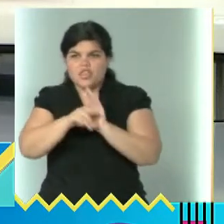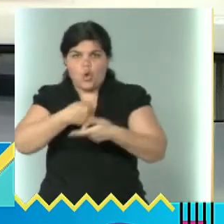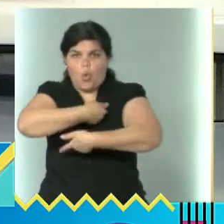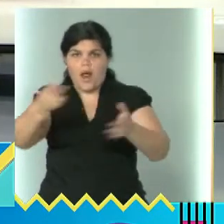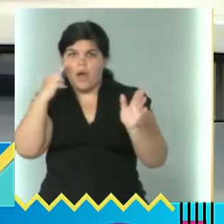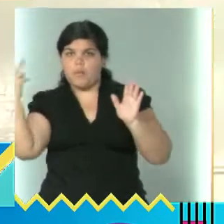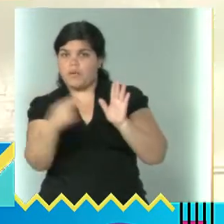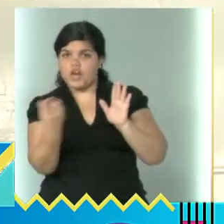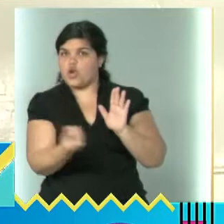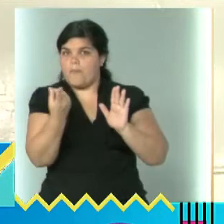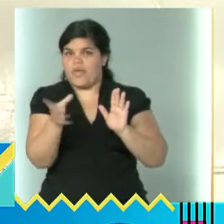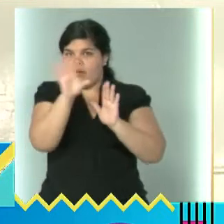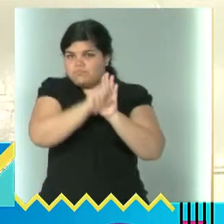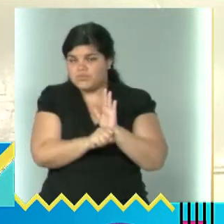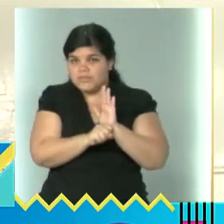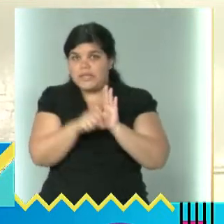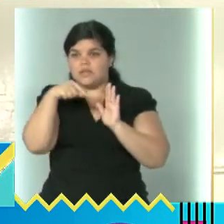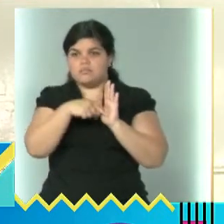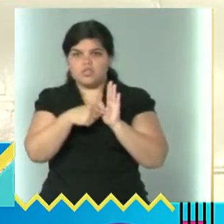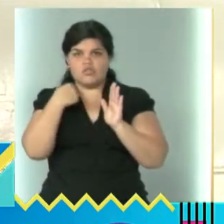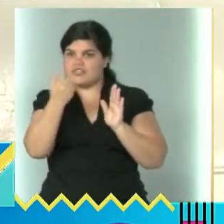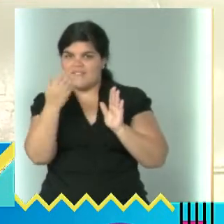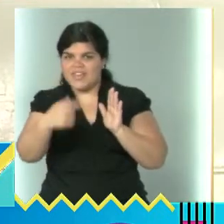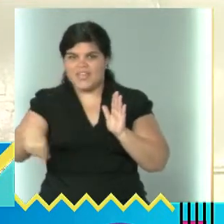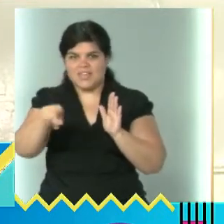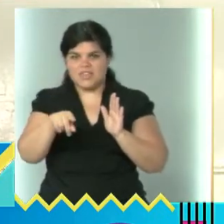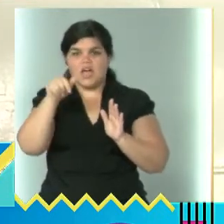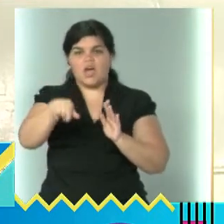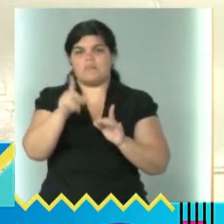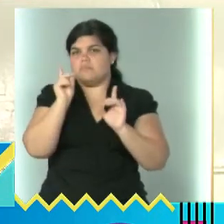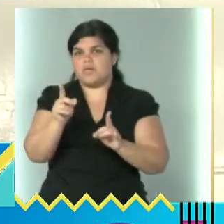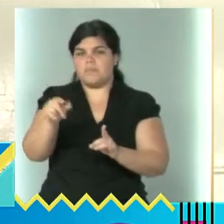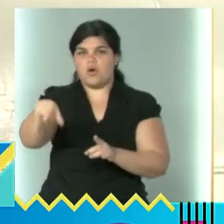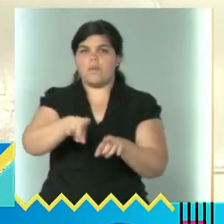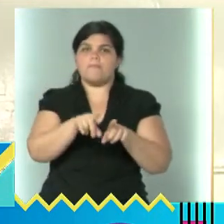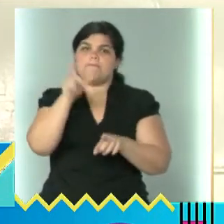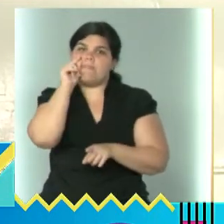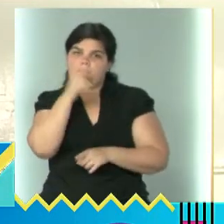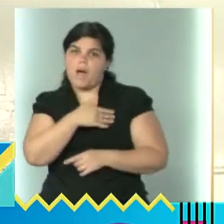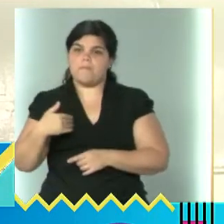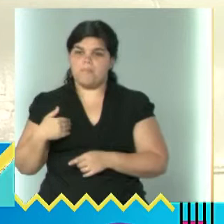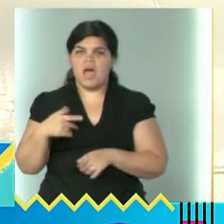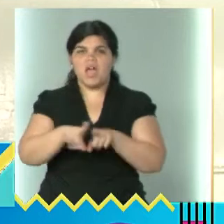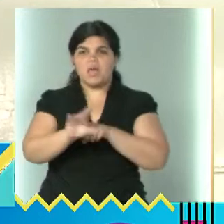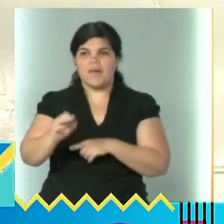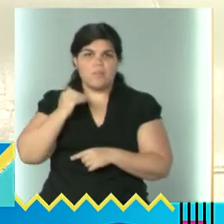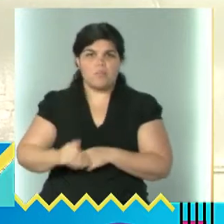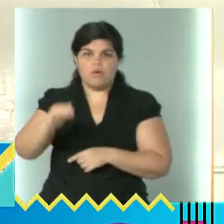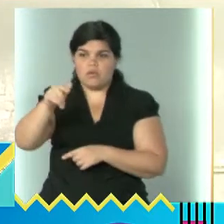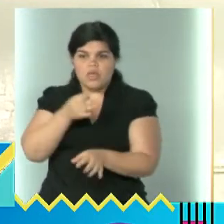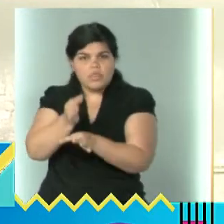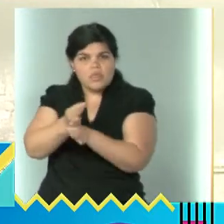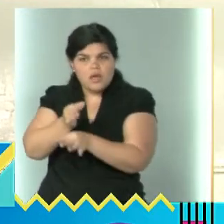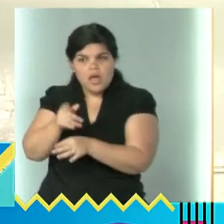muy importante que quien le da acceso a estas cosas, ya sea la misma plataforma, los padres, el hermano que lo enseñó, que sepan hasta dónde pueden mostrar, hasta dónde